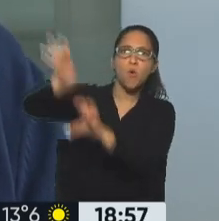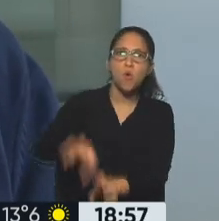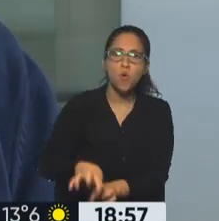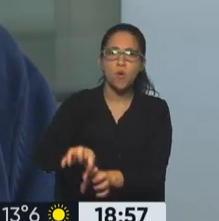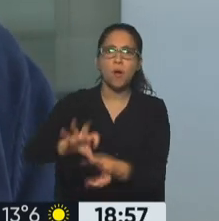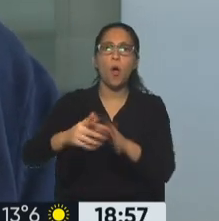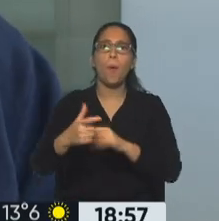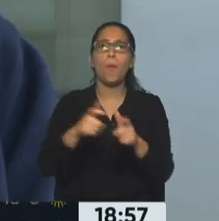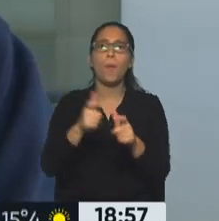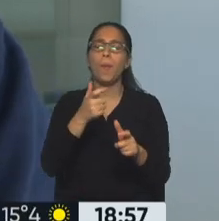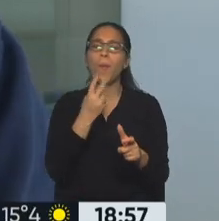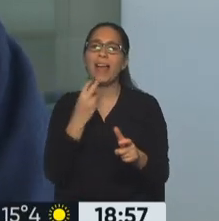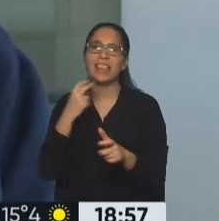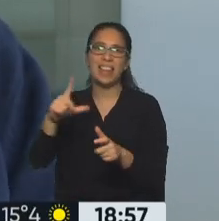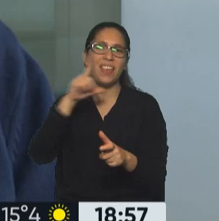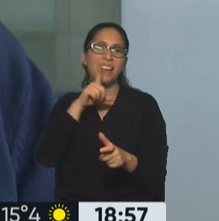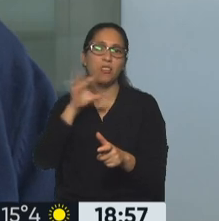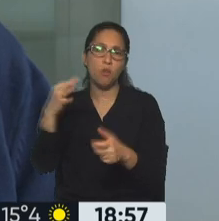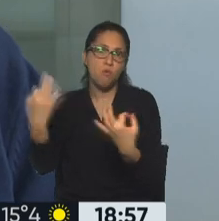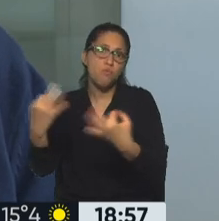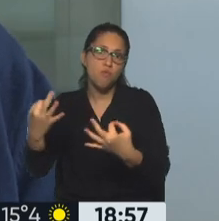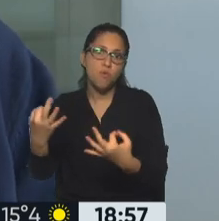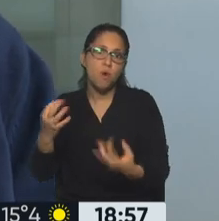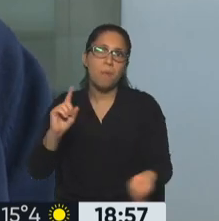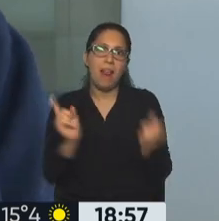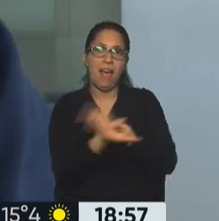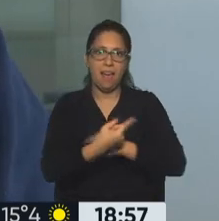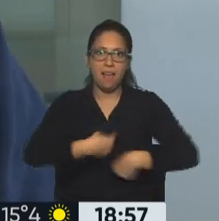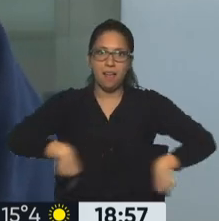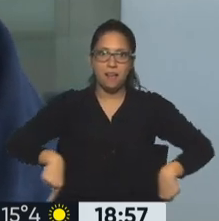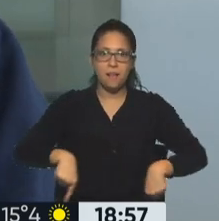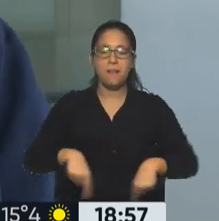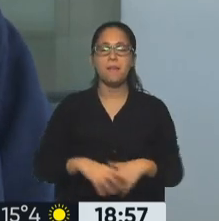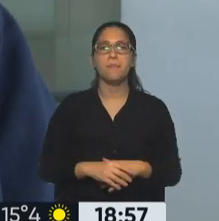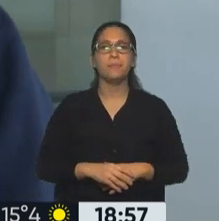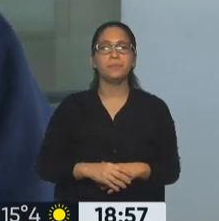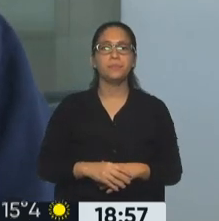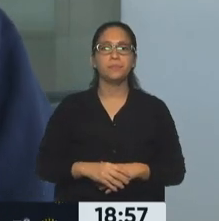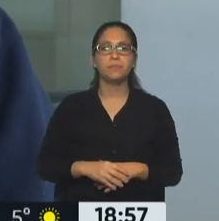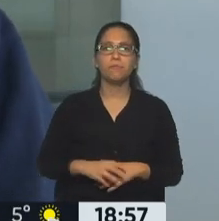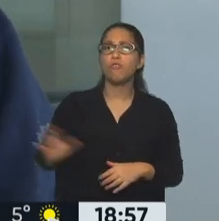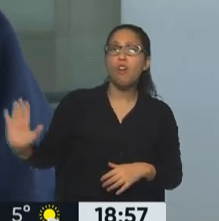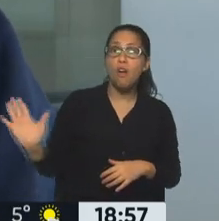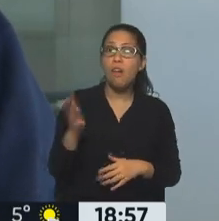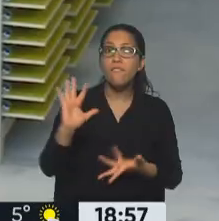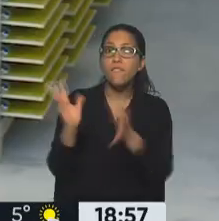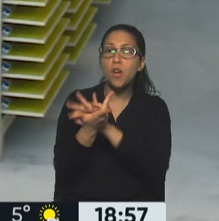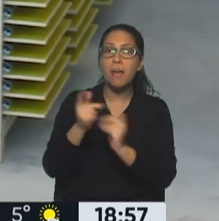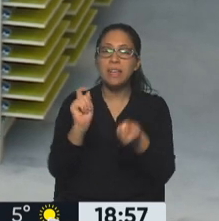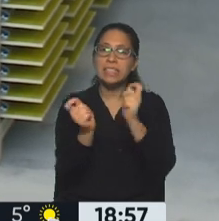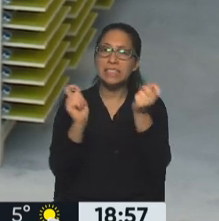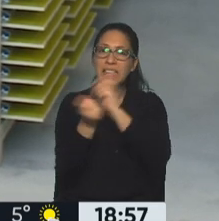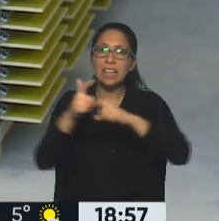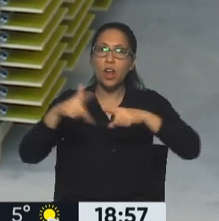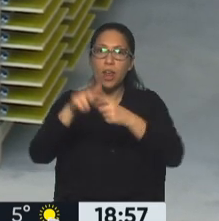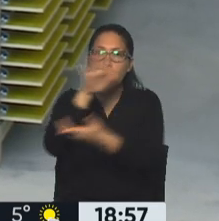una muy buena opción. O escuelas rurales que tienen paneles rurales y batería de ion litio. Todo ese tipo de